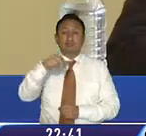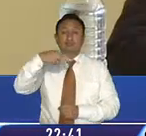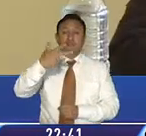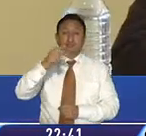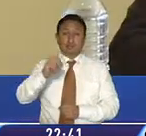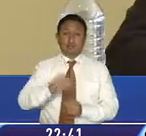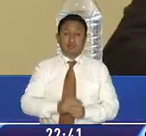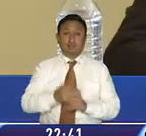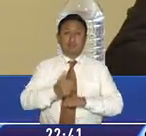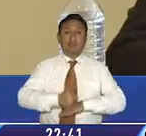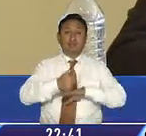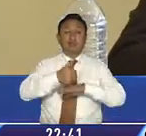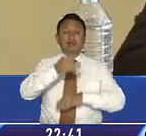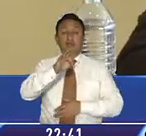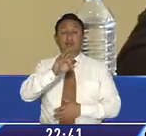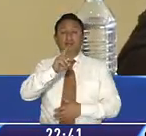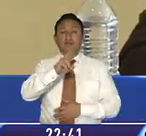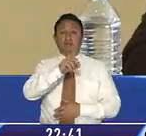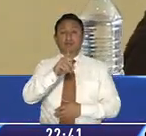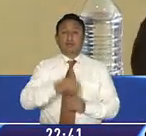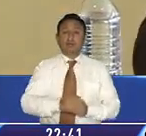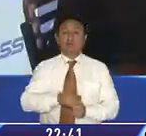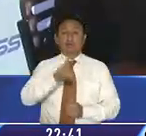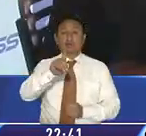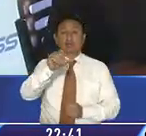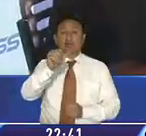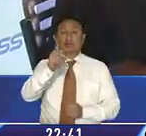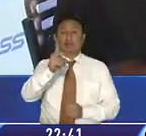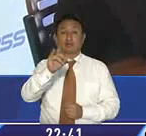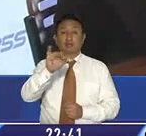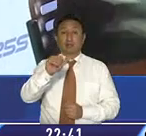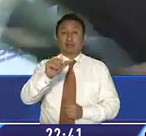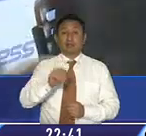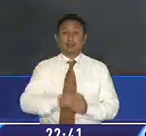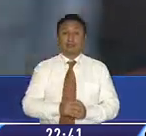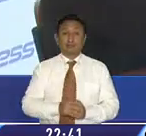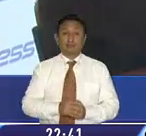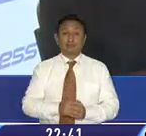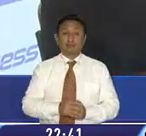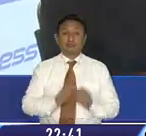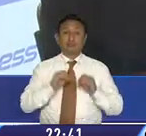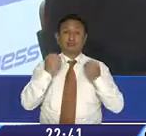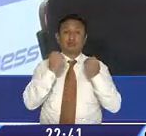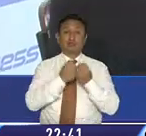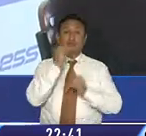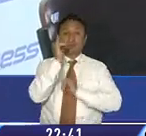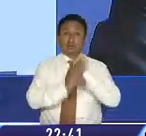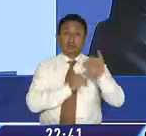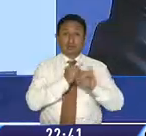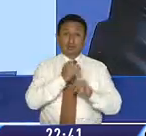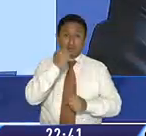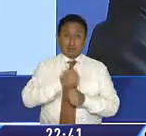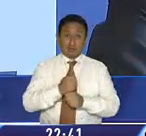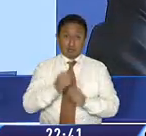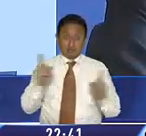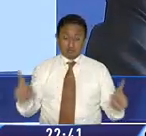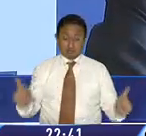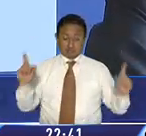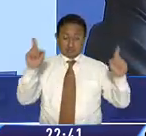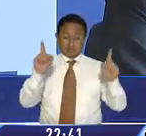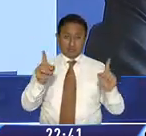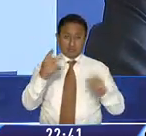FUD, y como intermediario David Caramillo, delegado de la Organización Internacional del Trabajo. Con el